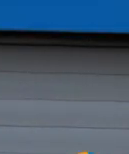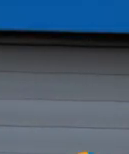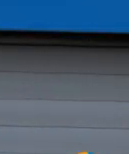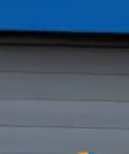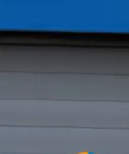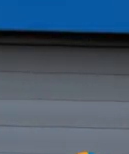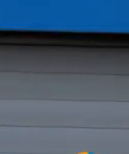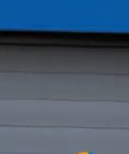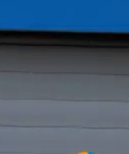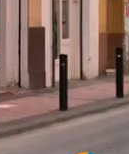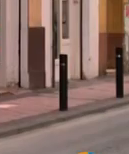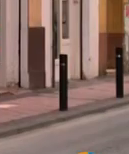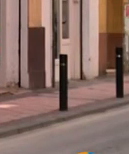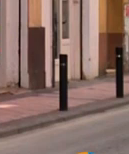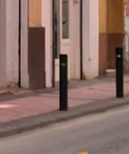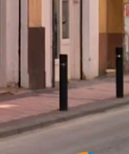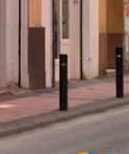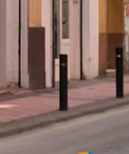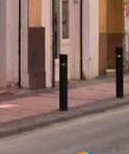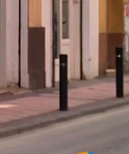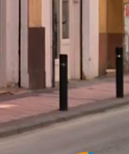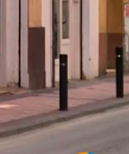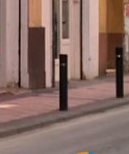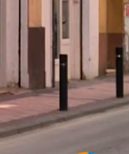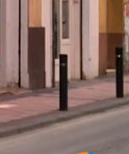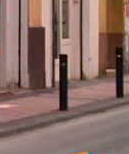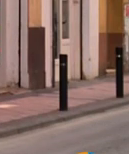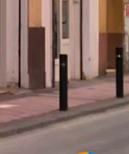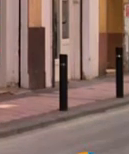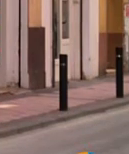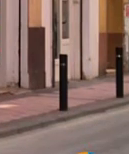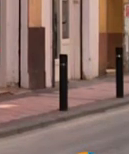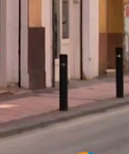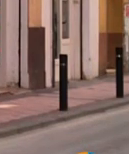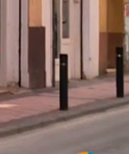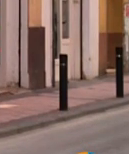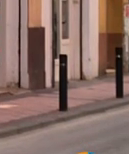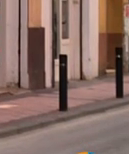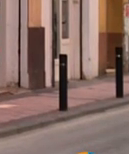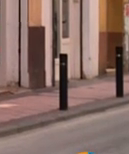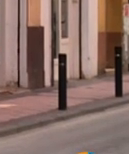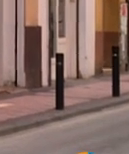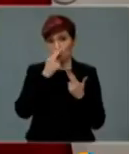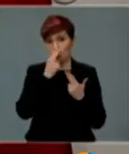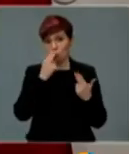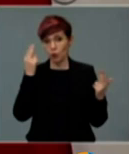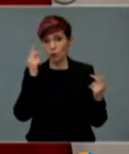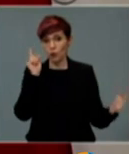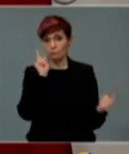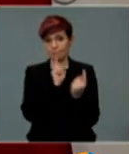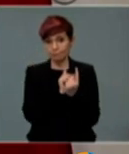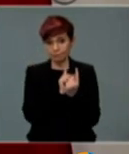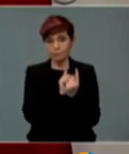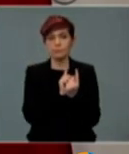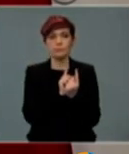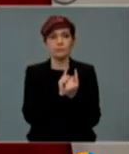limitar la interacción social la suspensión de la prestación presencial de servicios al público en toda la región a partir